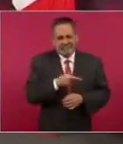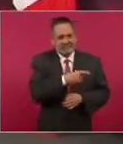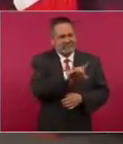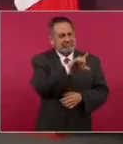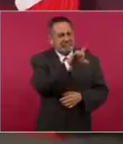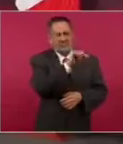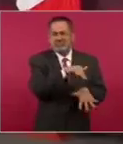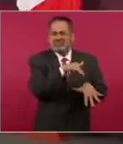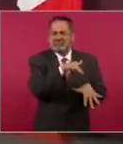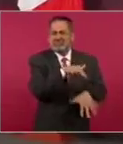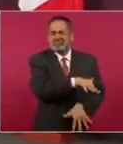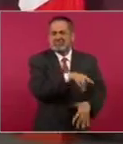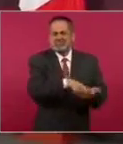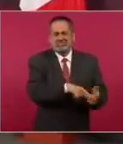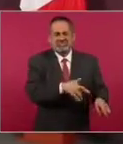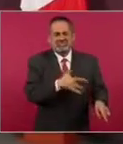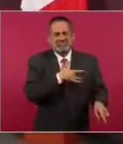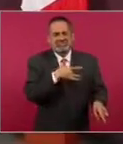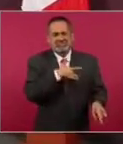miserable.